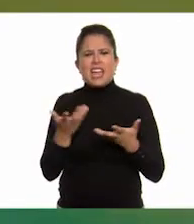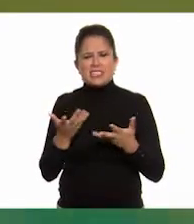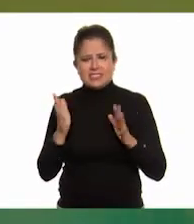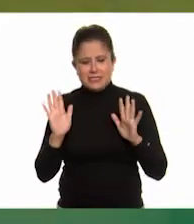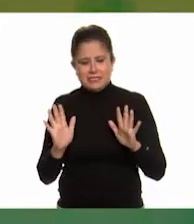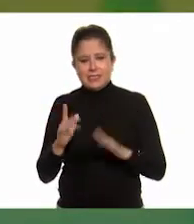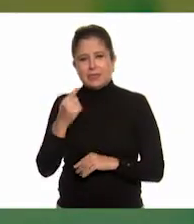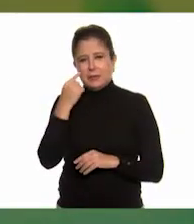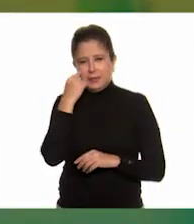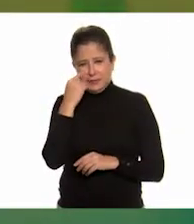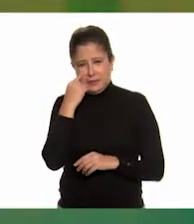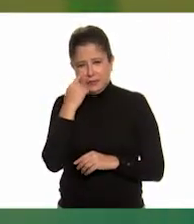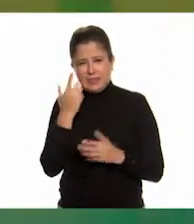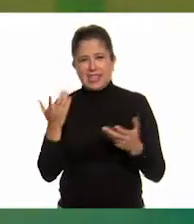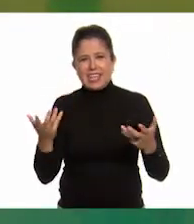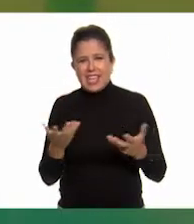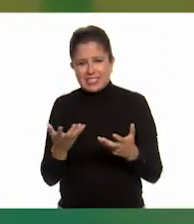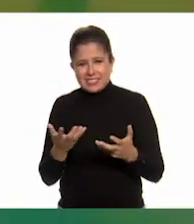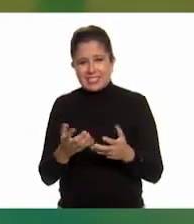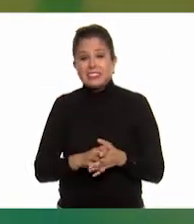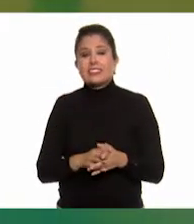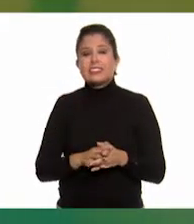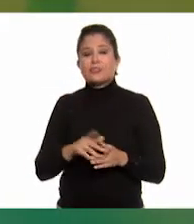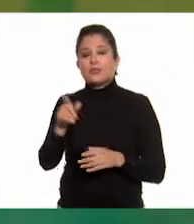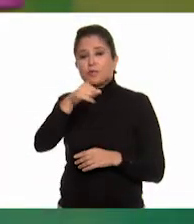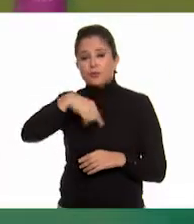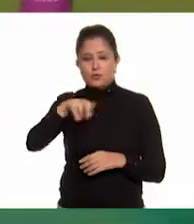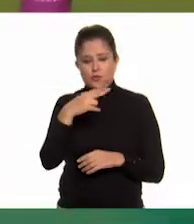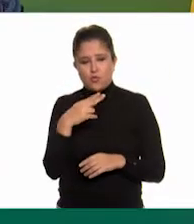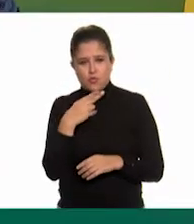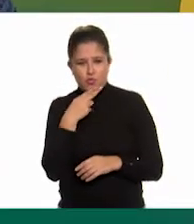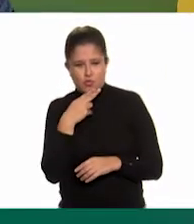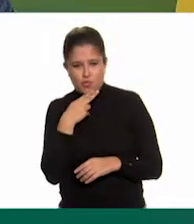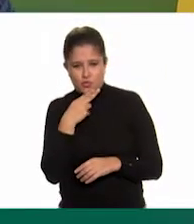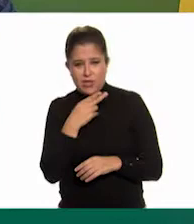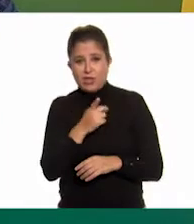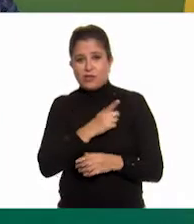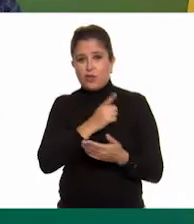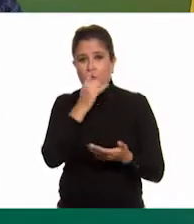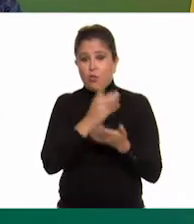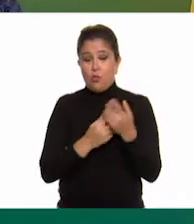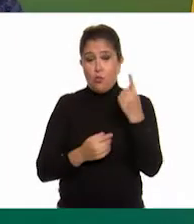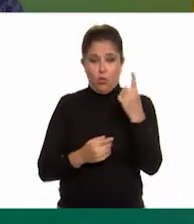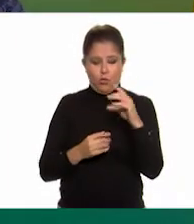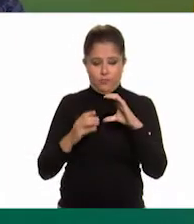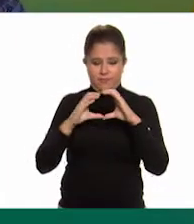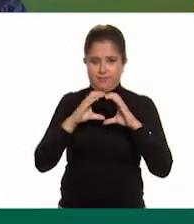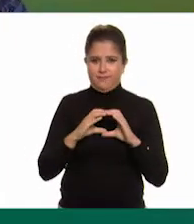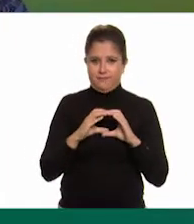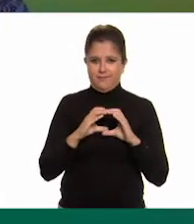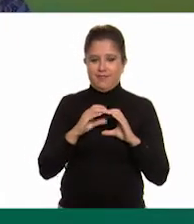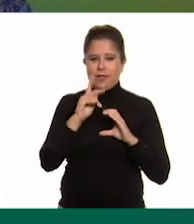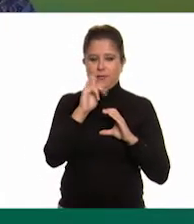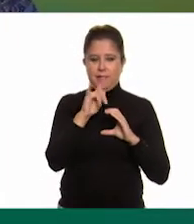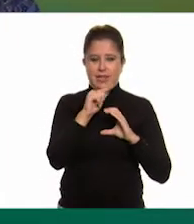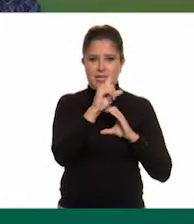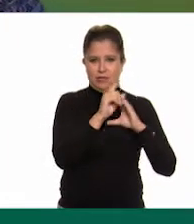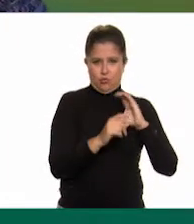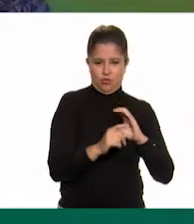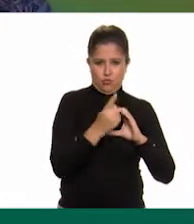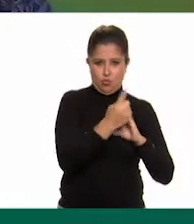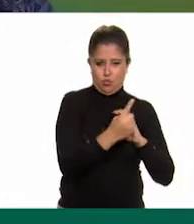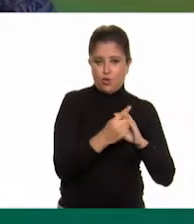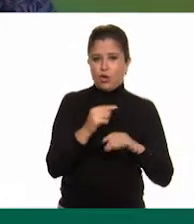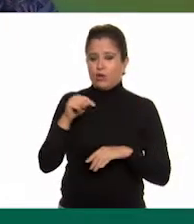Primero, vamos a utilizar... solamente uno. Solamente un bote, uno okay. Pili, uno yo.